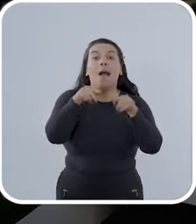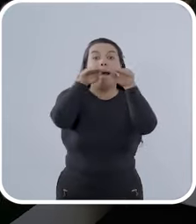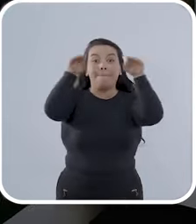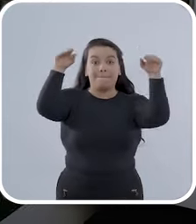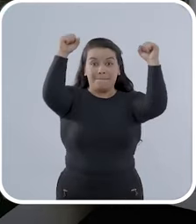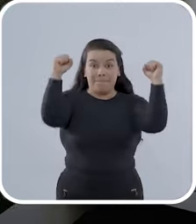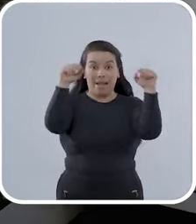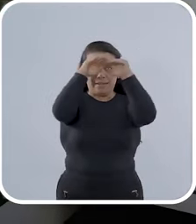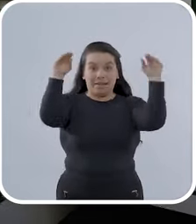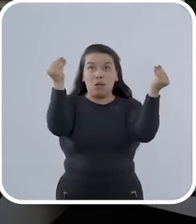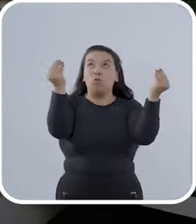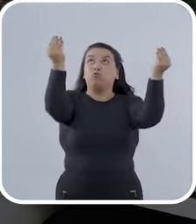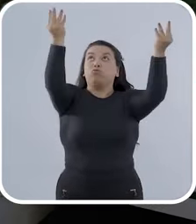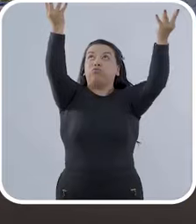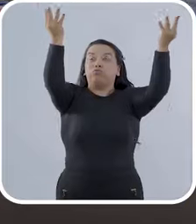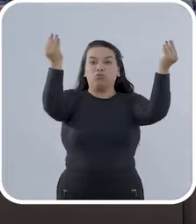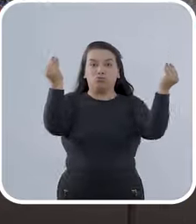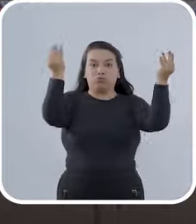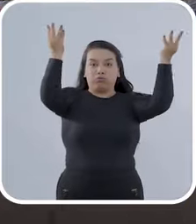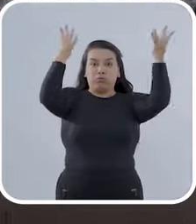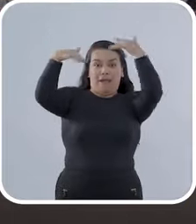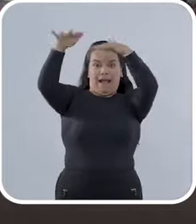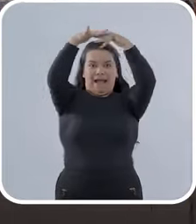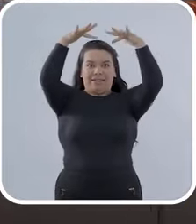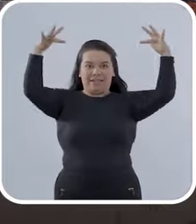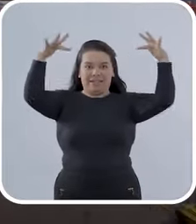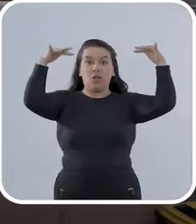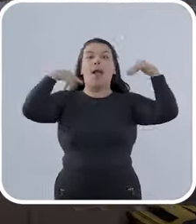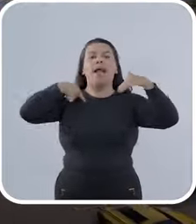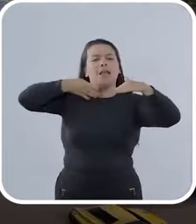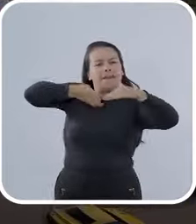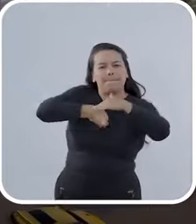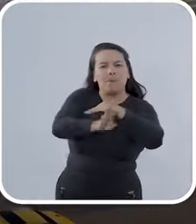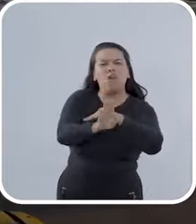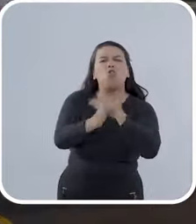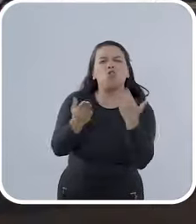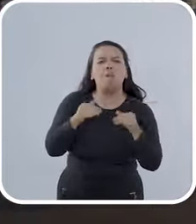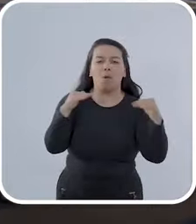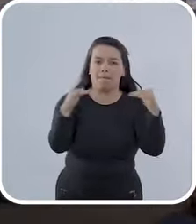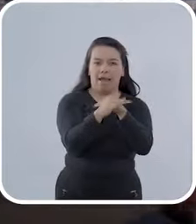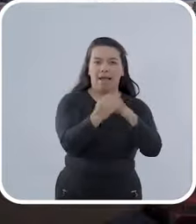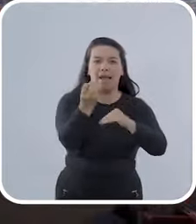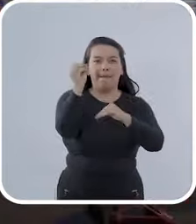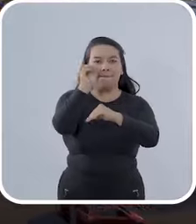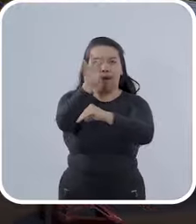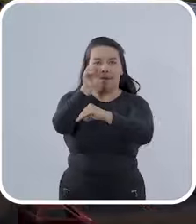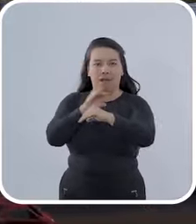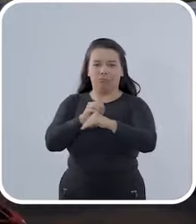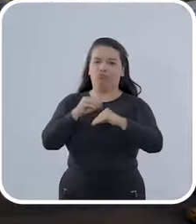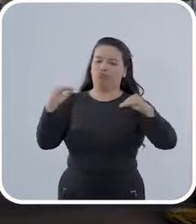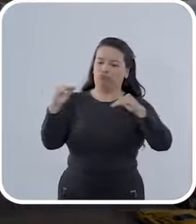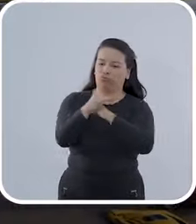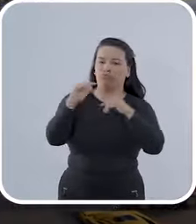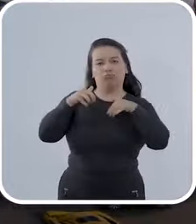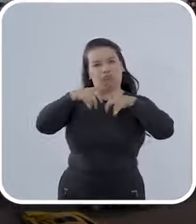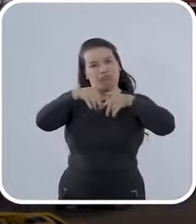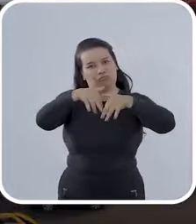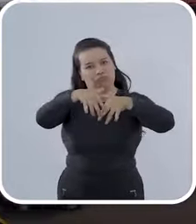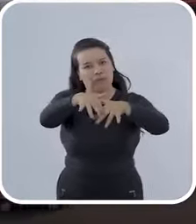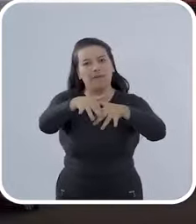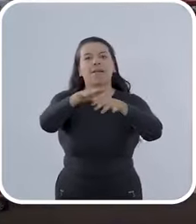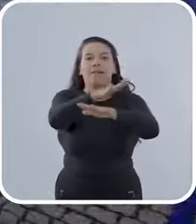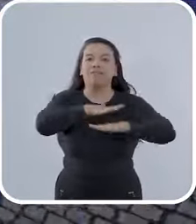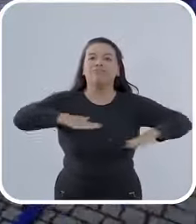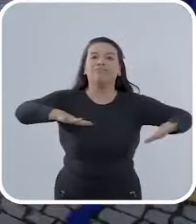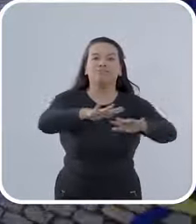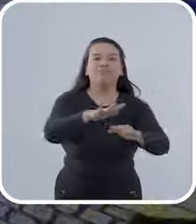rutas migratorias, que recorren todo el lugar y se trepan por las columnas y la parte inferior del viaducto del metro. Al transitar, el